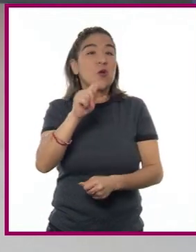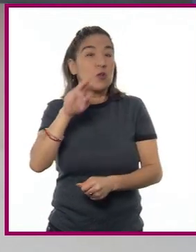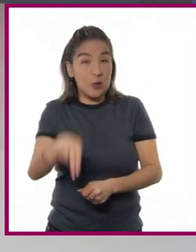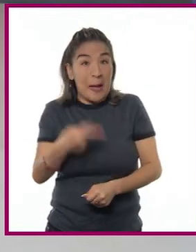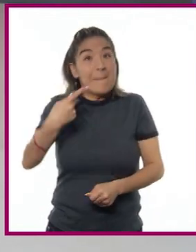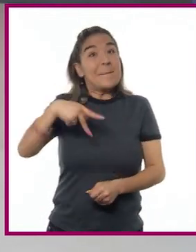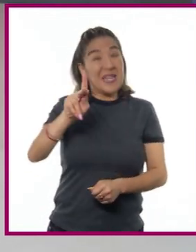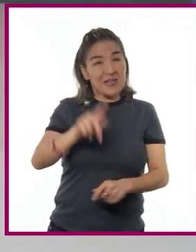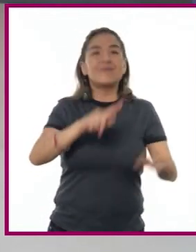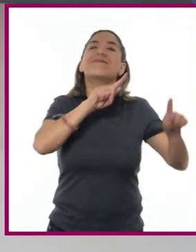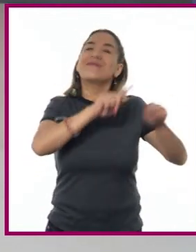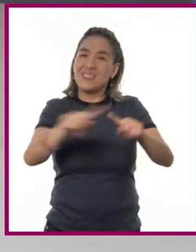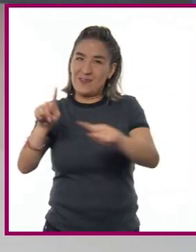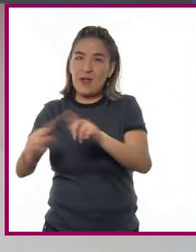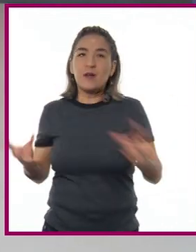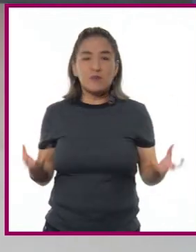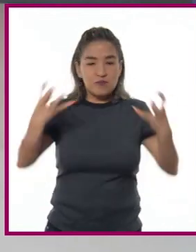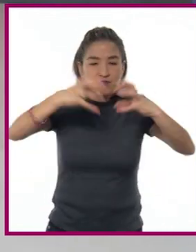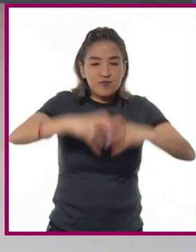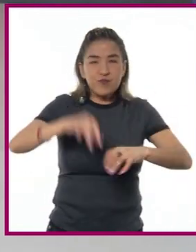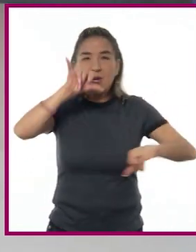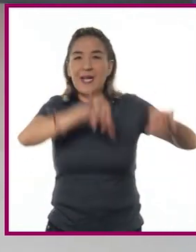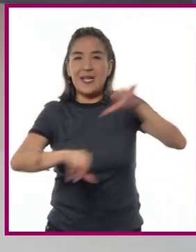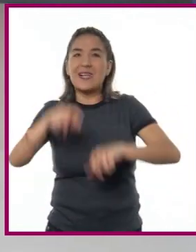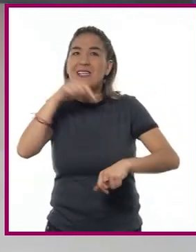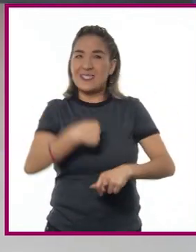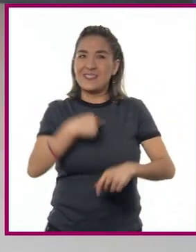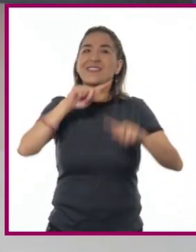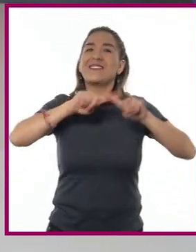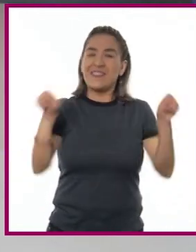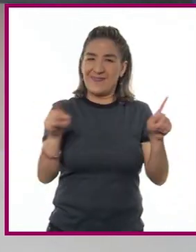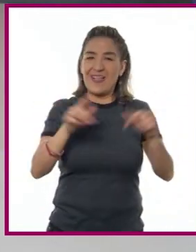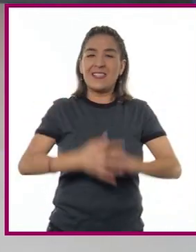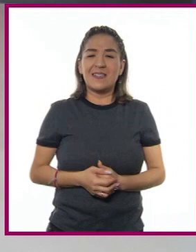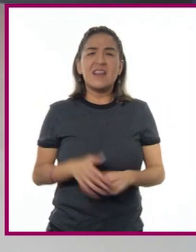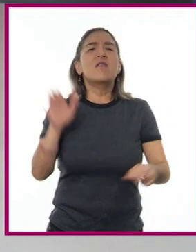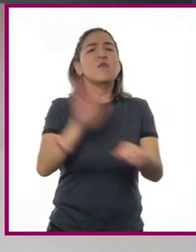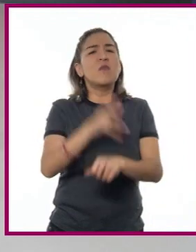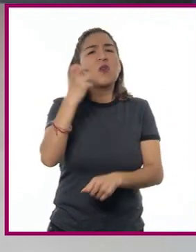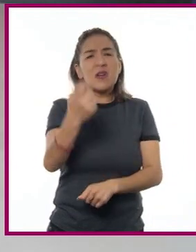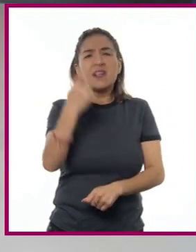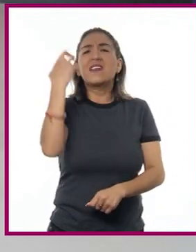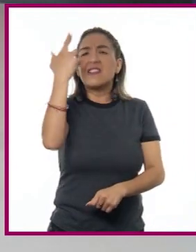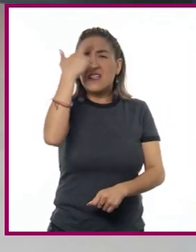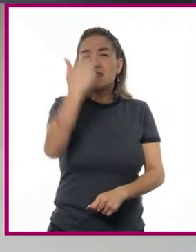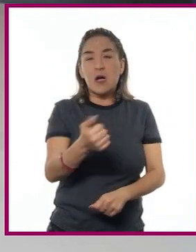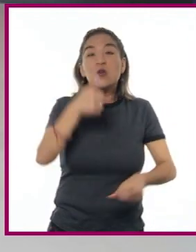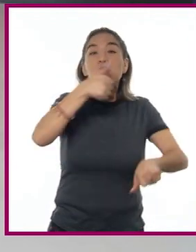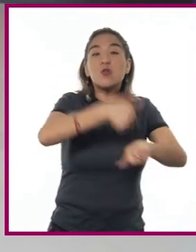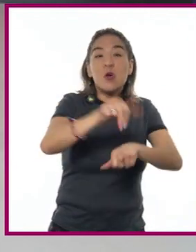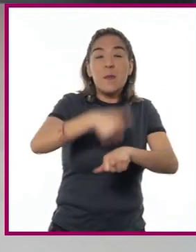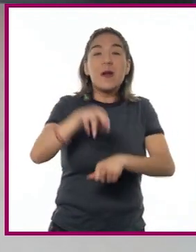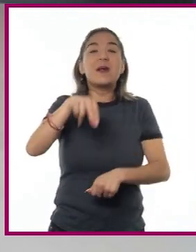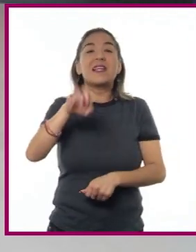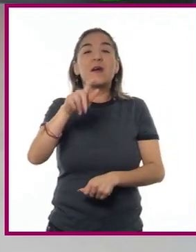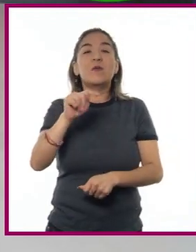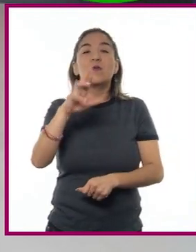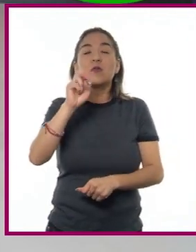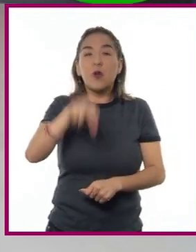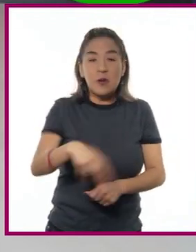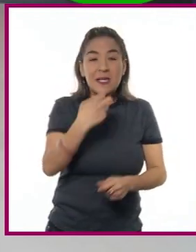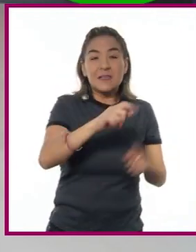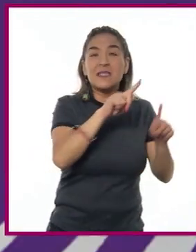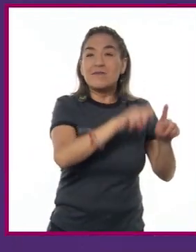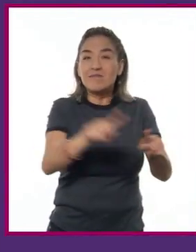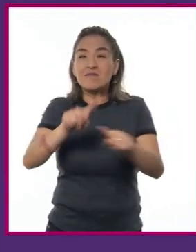embargo, tenemos diferente composición. Esto se debe al número de neutrones que cada uno de nosotros